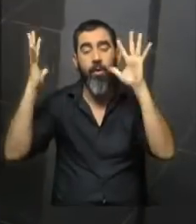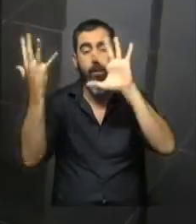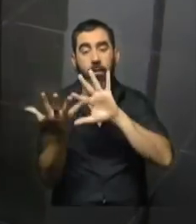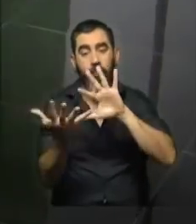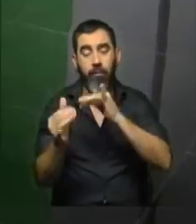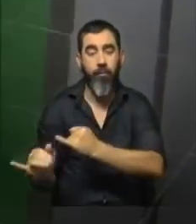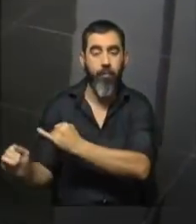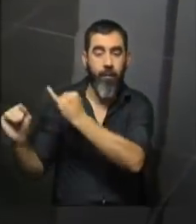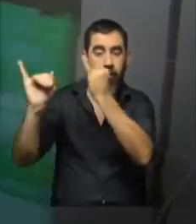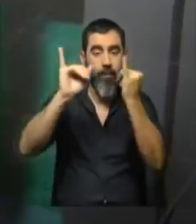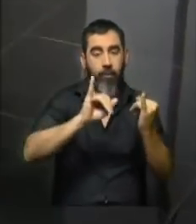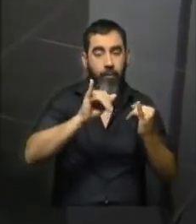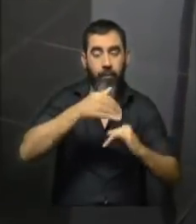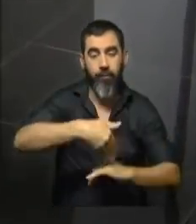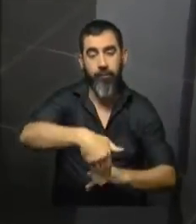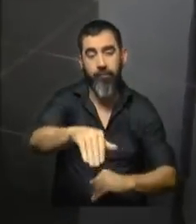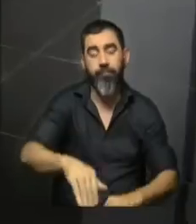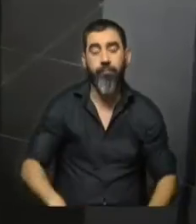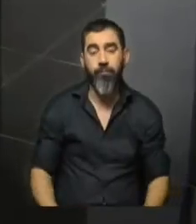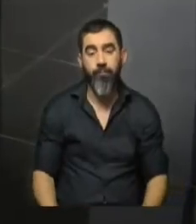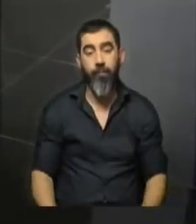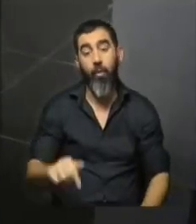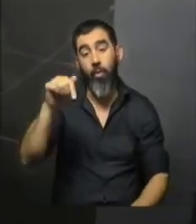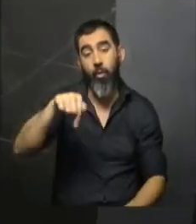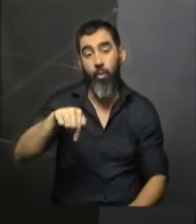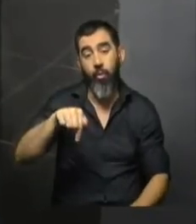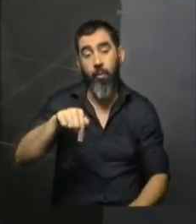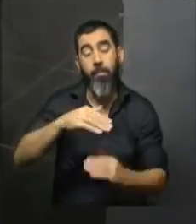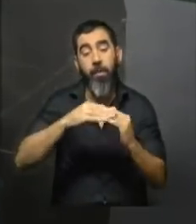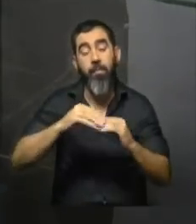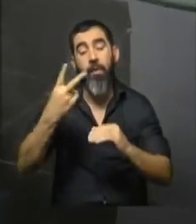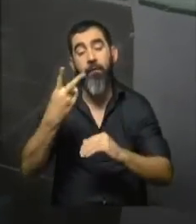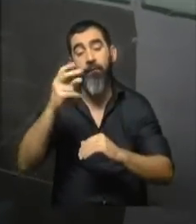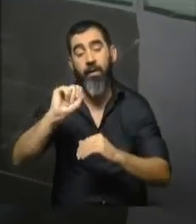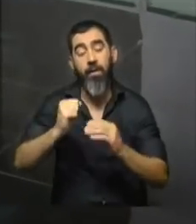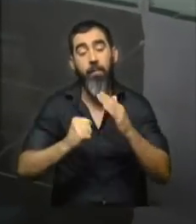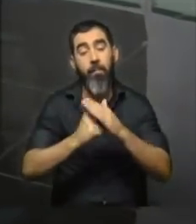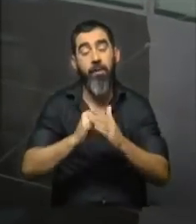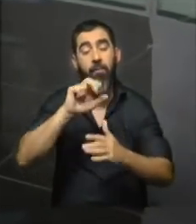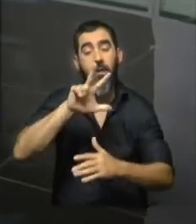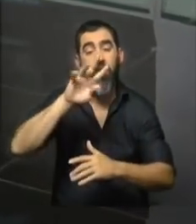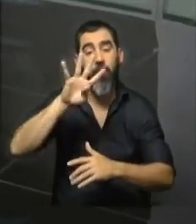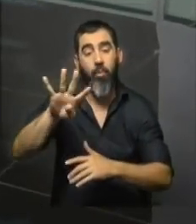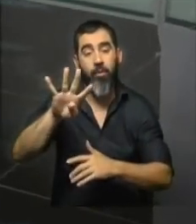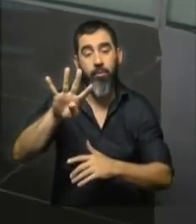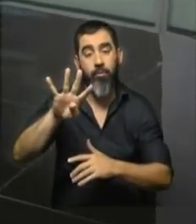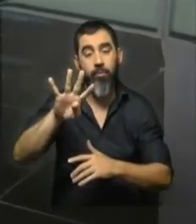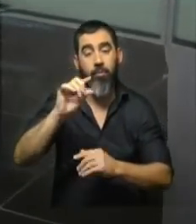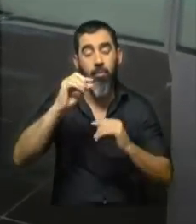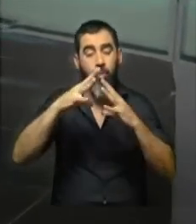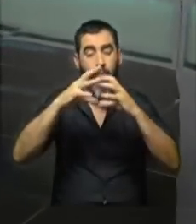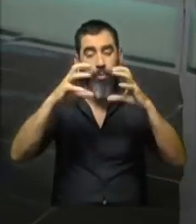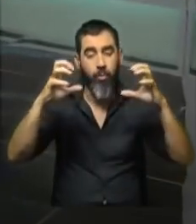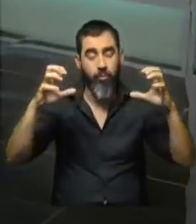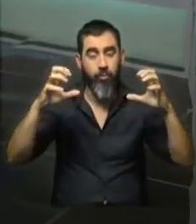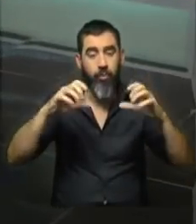de Meteorología para las próximas horas. Por ejemplo, para hoy tenía previsto una mínima de 20 grados, la máxima será de 34 con cielo nuboso y